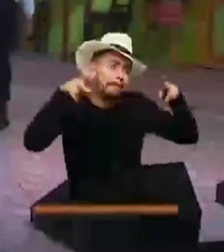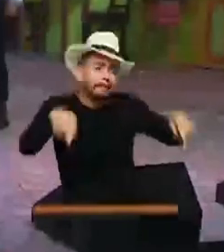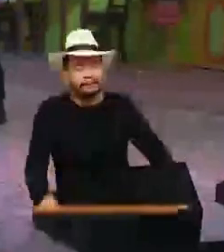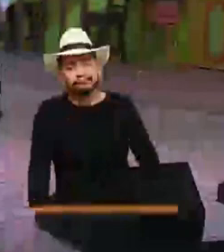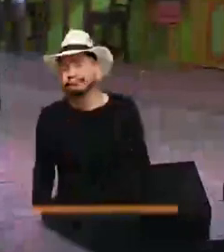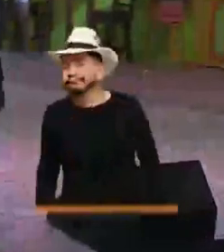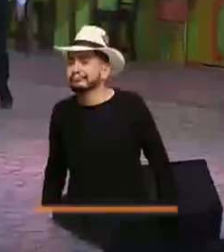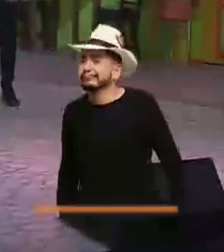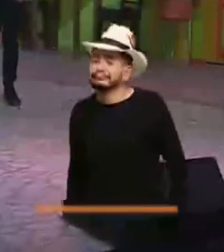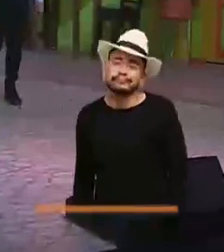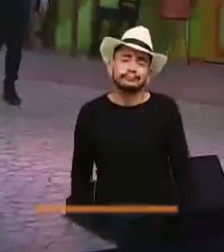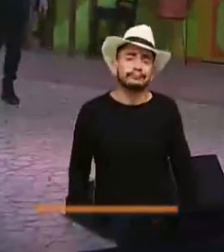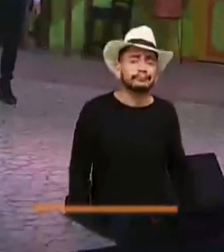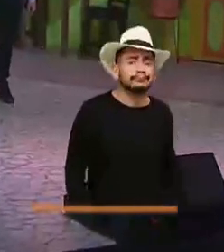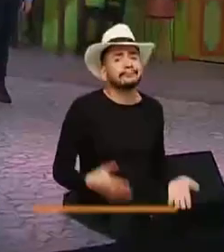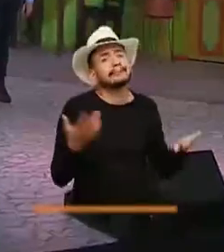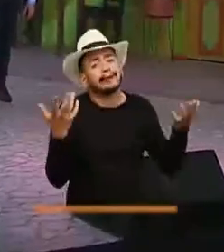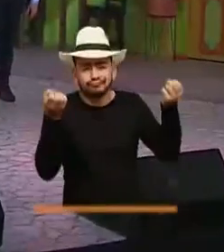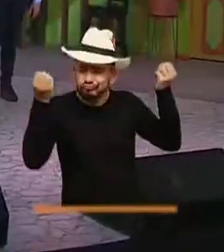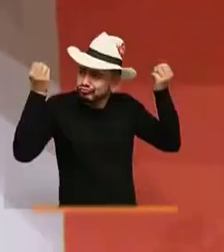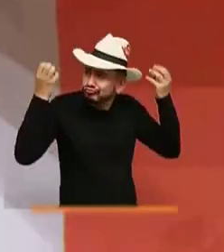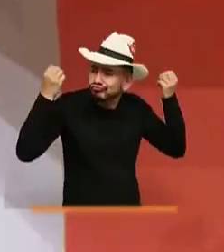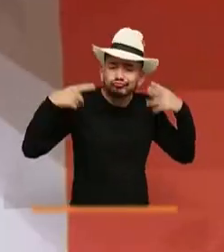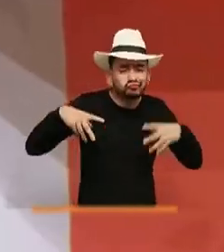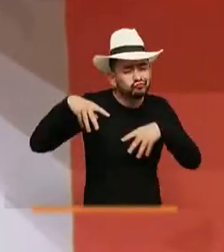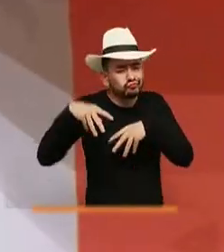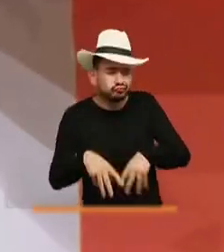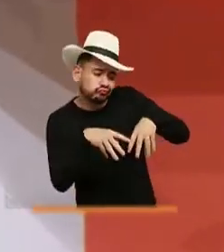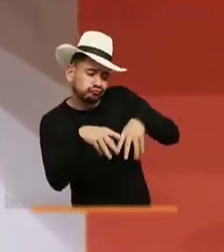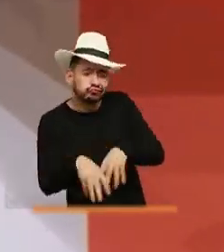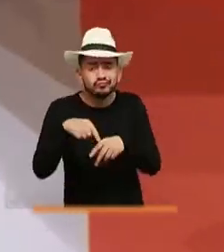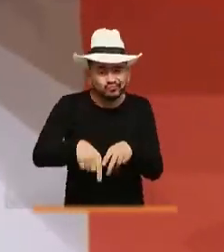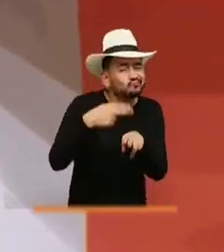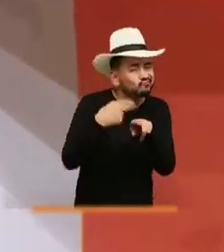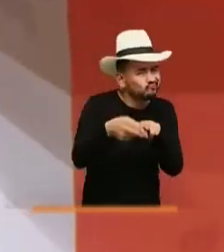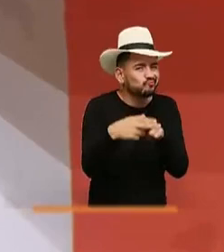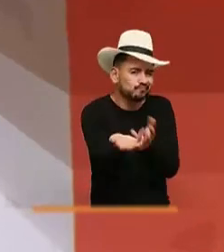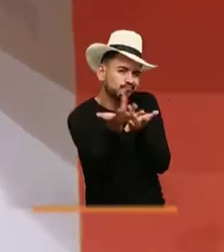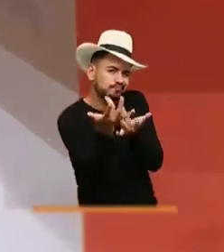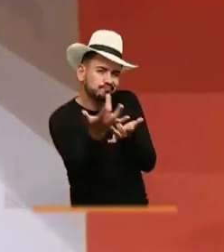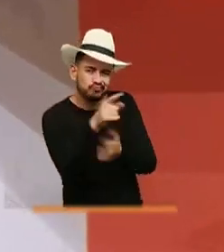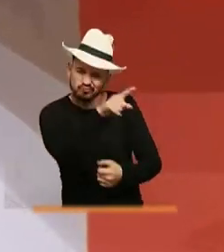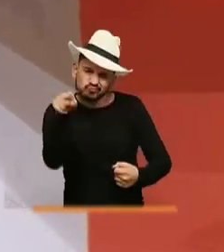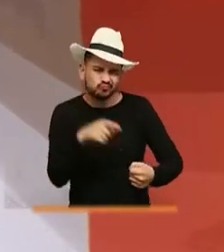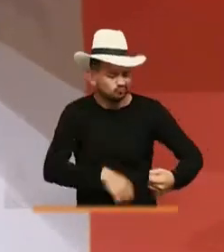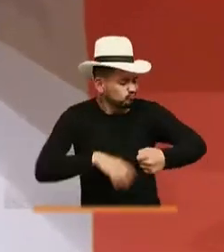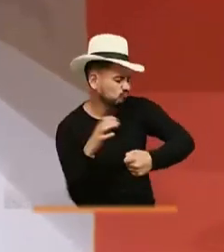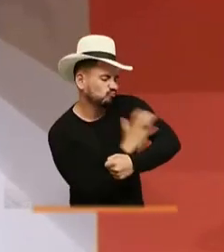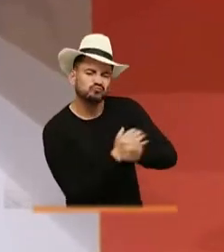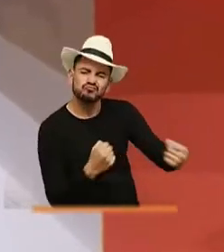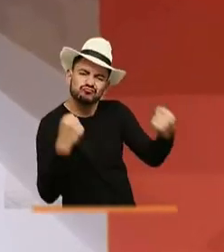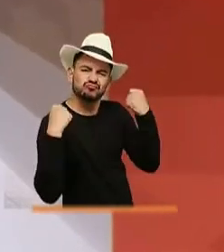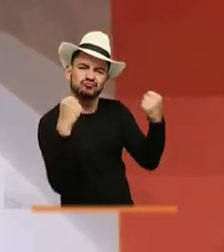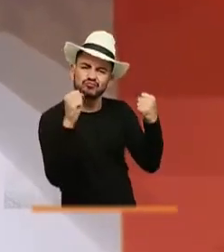Pronto nuestros silleteros muestran nuestra berraquera, con feria en